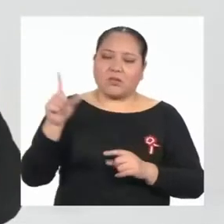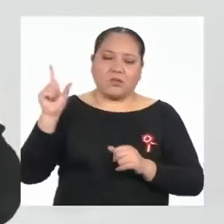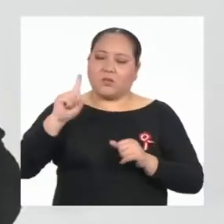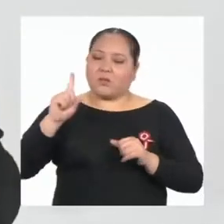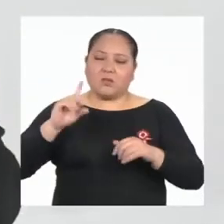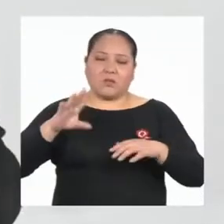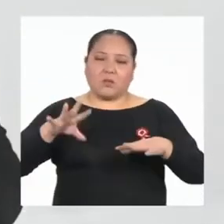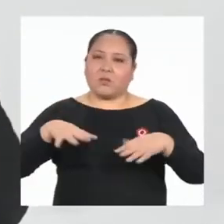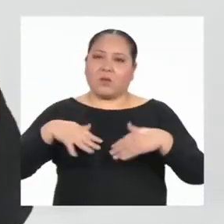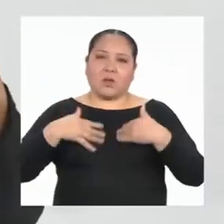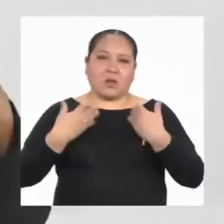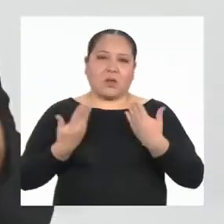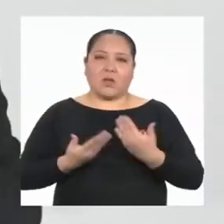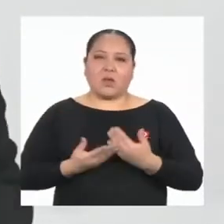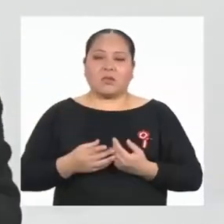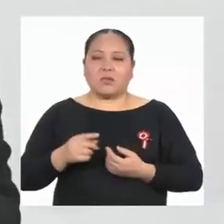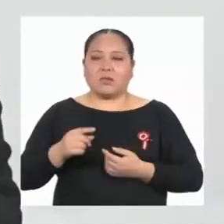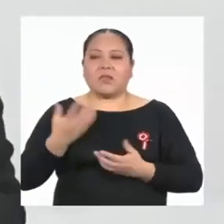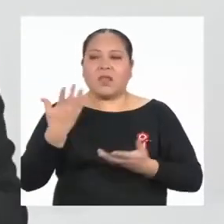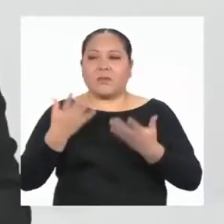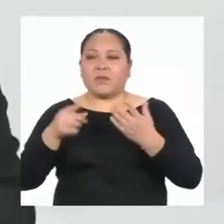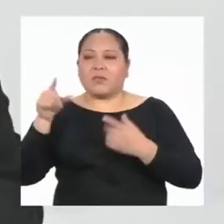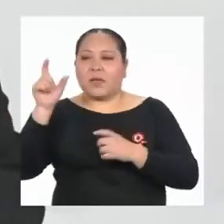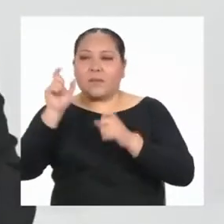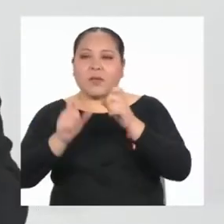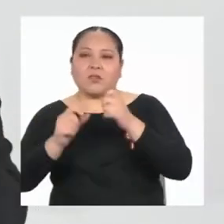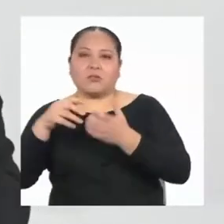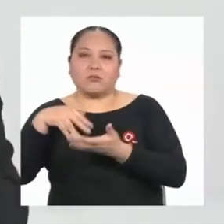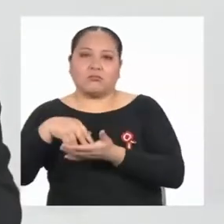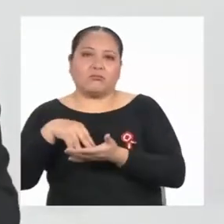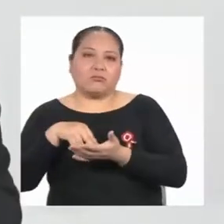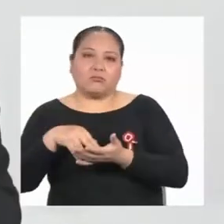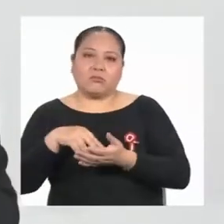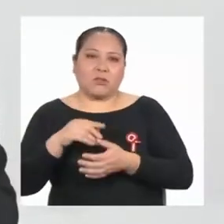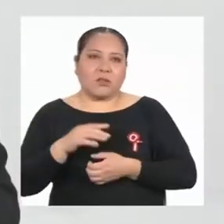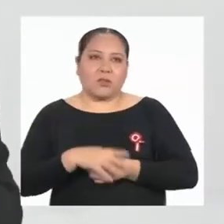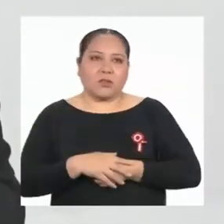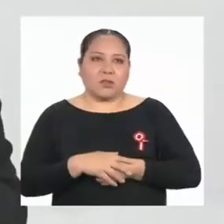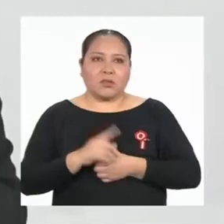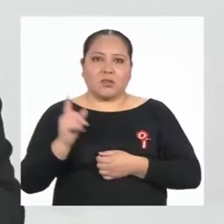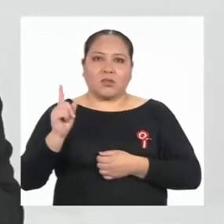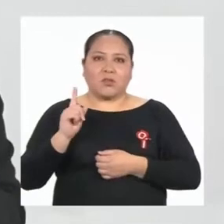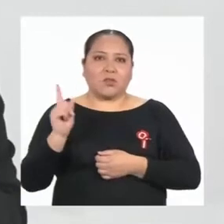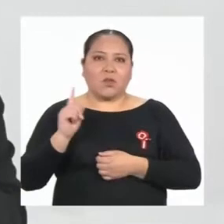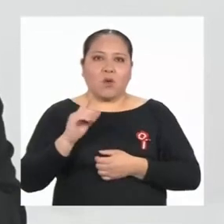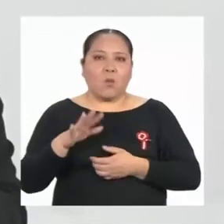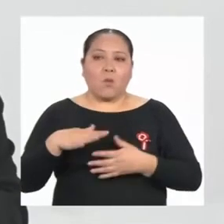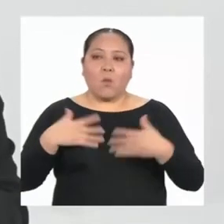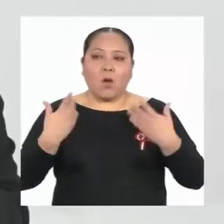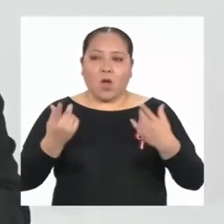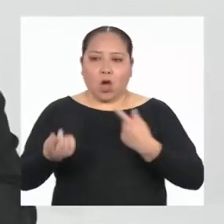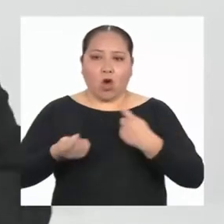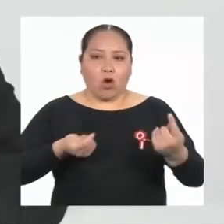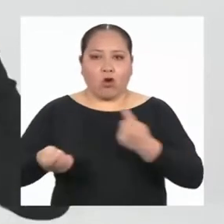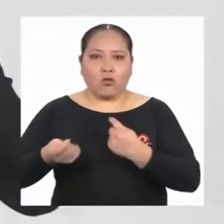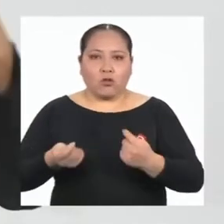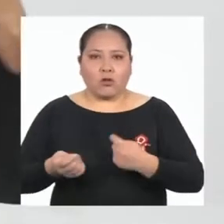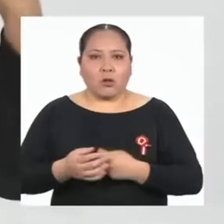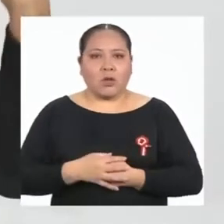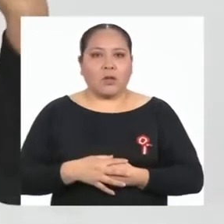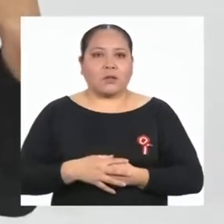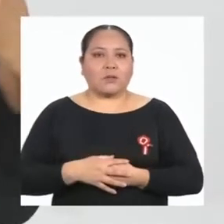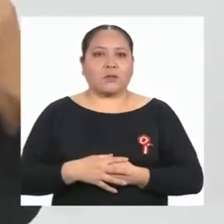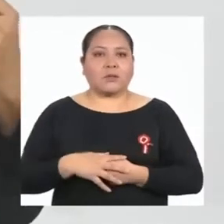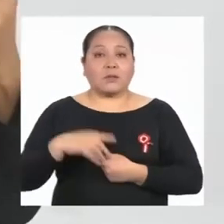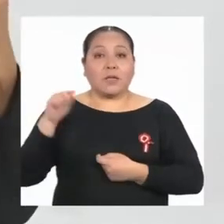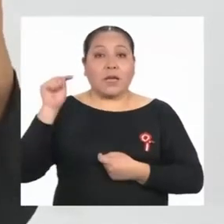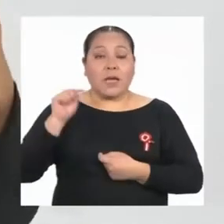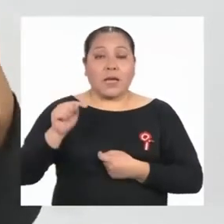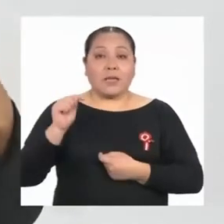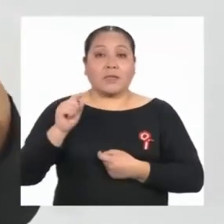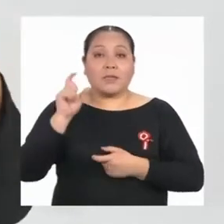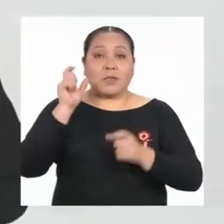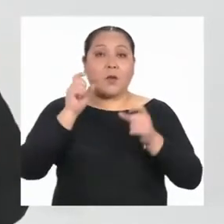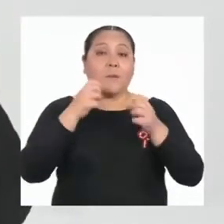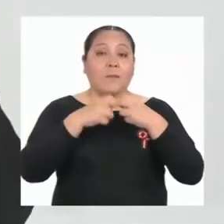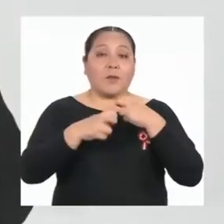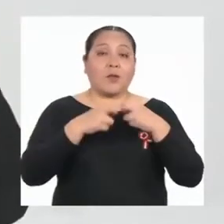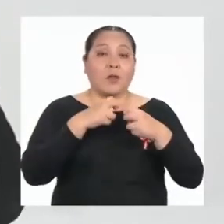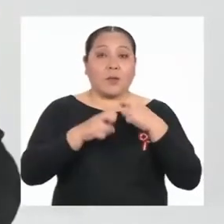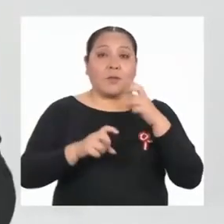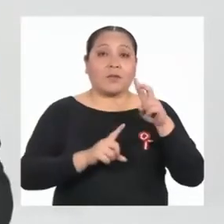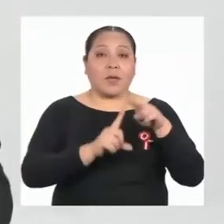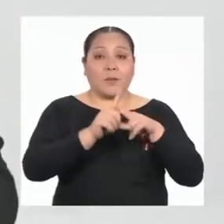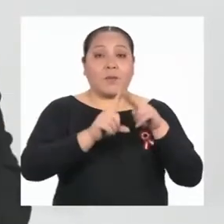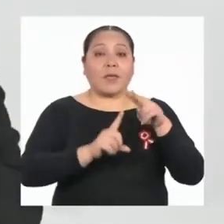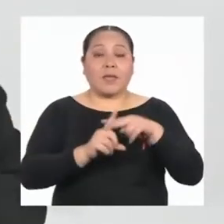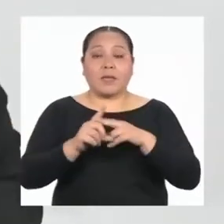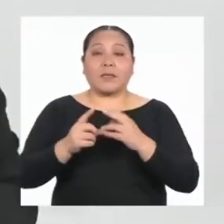personas que en el fondo son débiles, porque no se pueden controlar. Esta situación que se presenta en